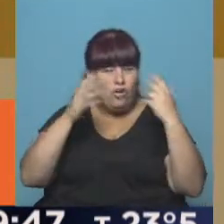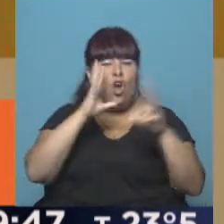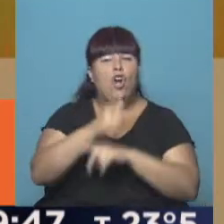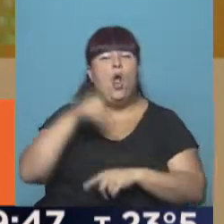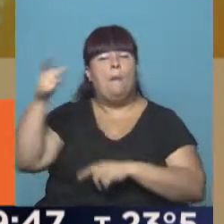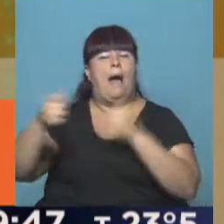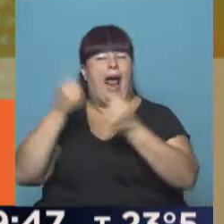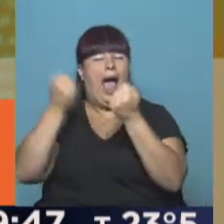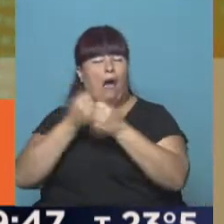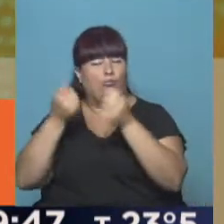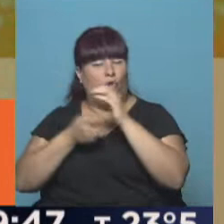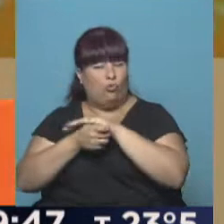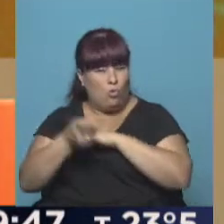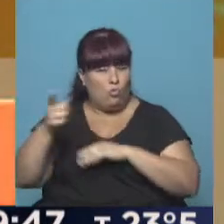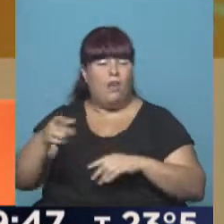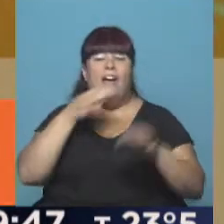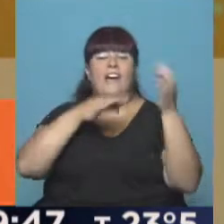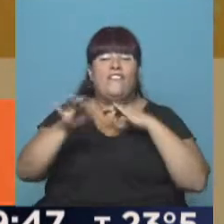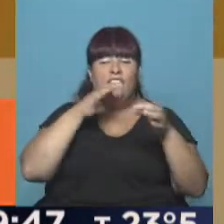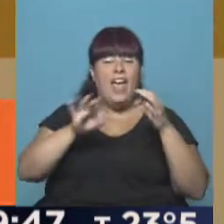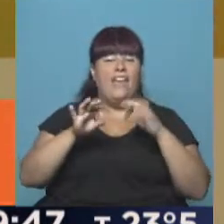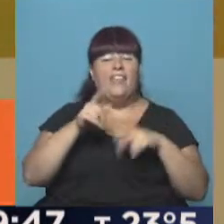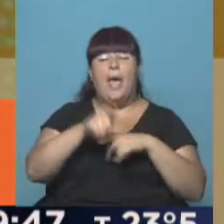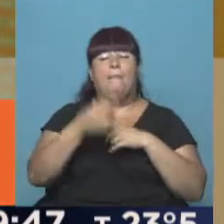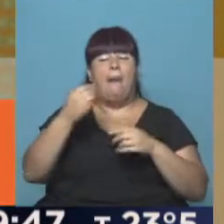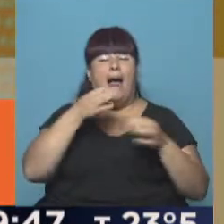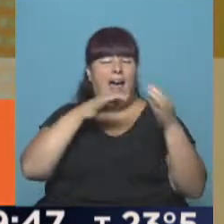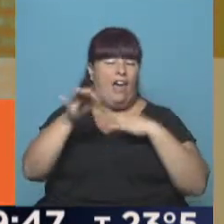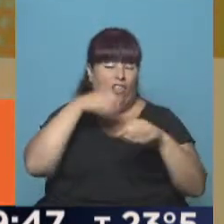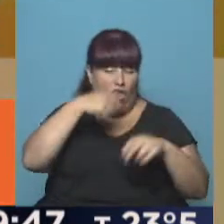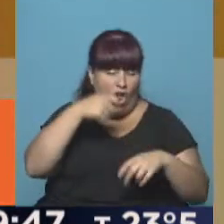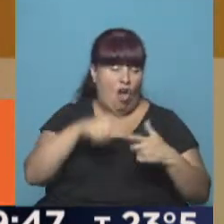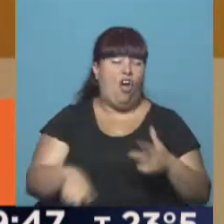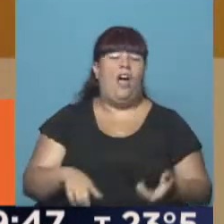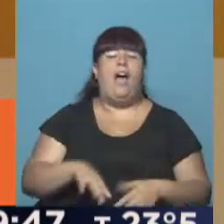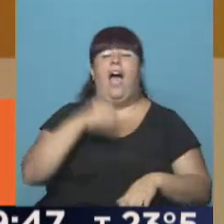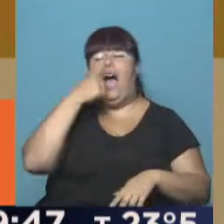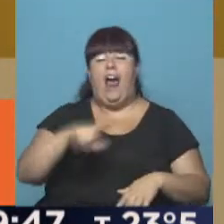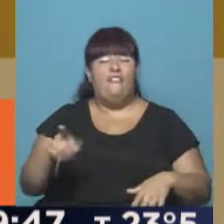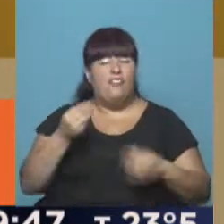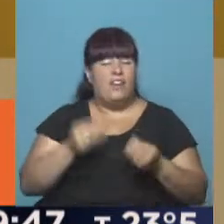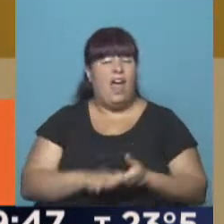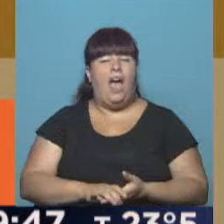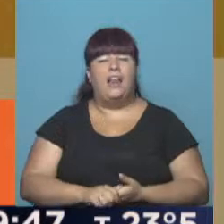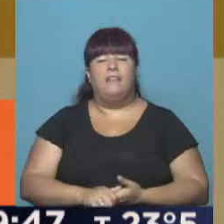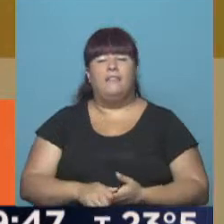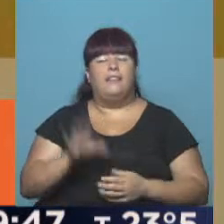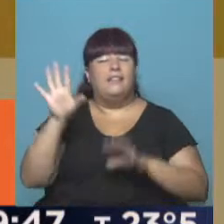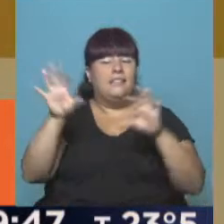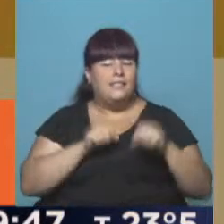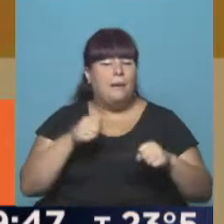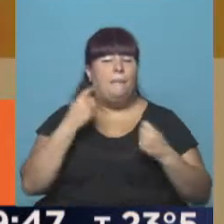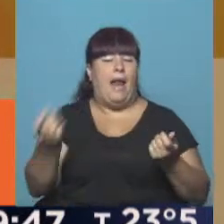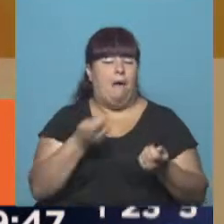los desarmaderos de autos, venden los soldaditos para el narcotráfico, terminan siendo los que reclutan para